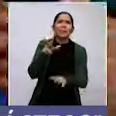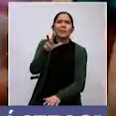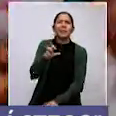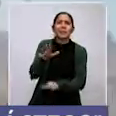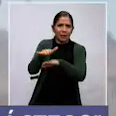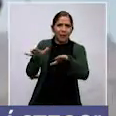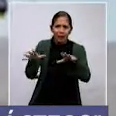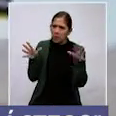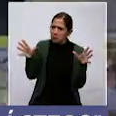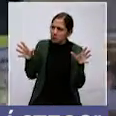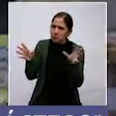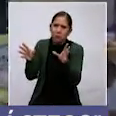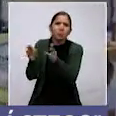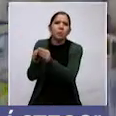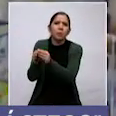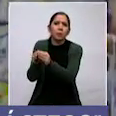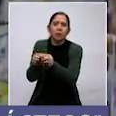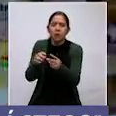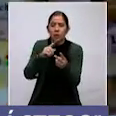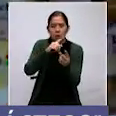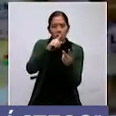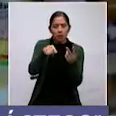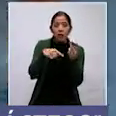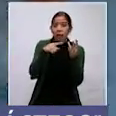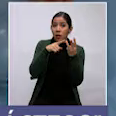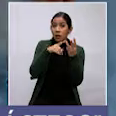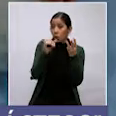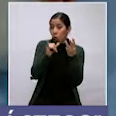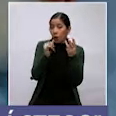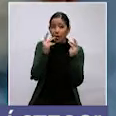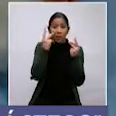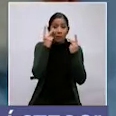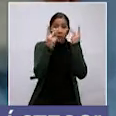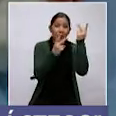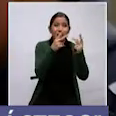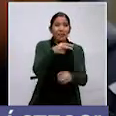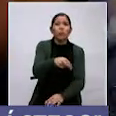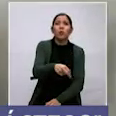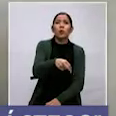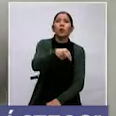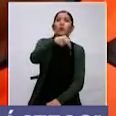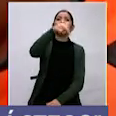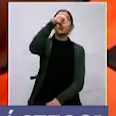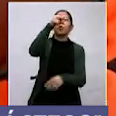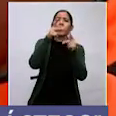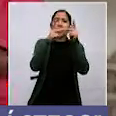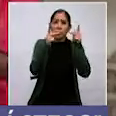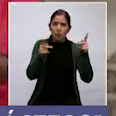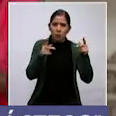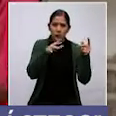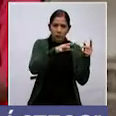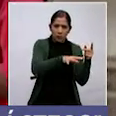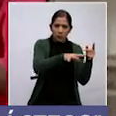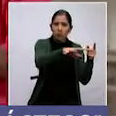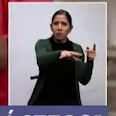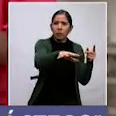niños se han juntado ahí. Hemos estado también visitando el norte de Potosí, a los municipios de